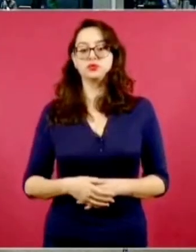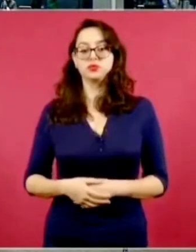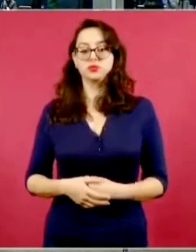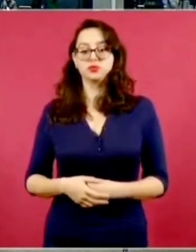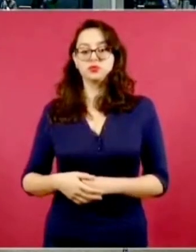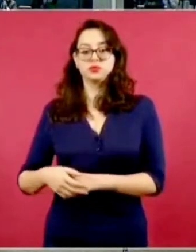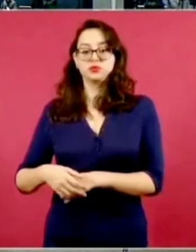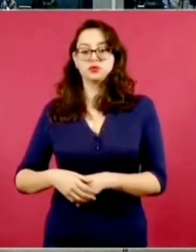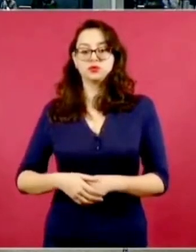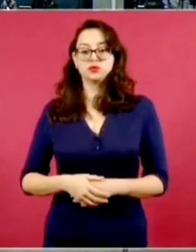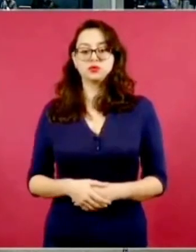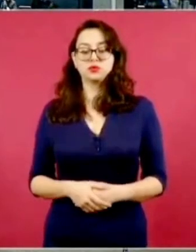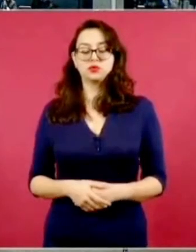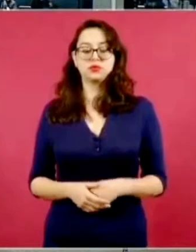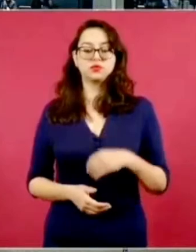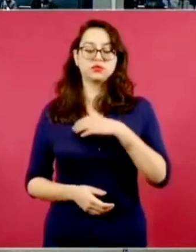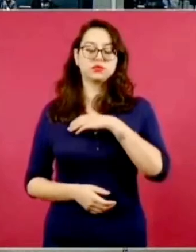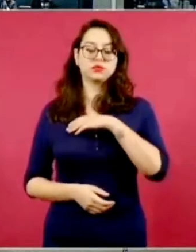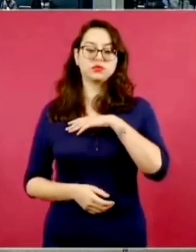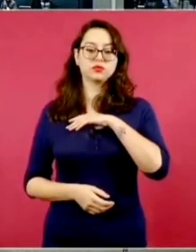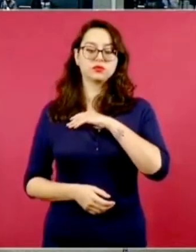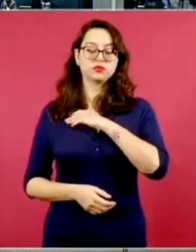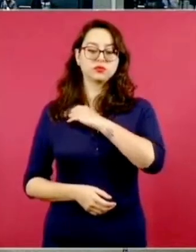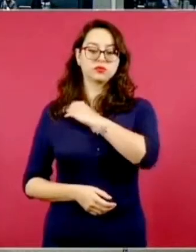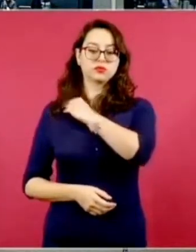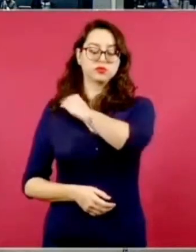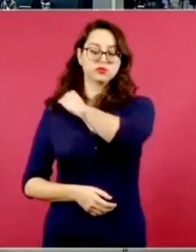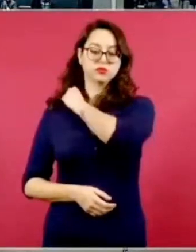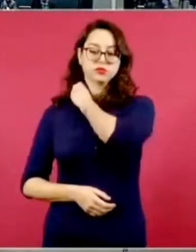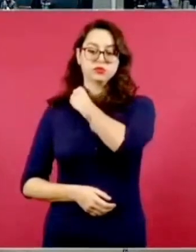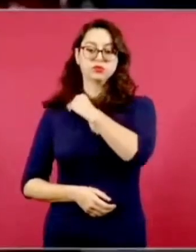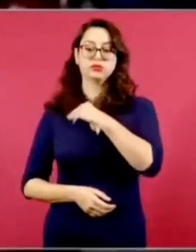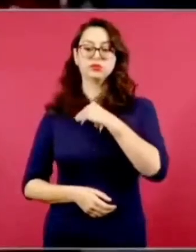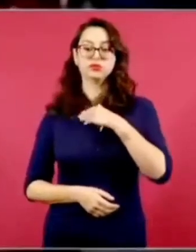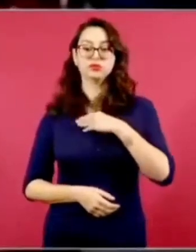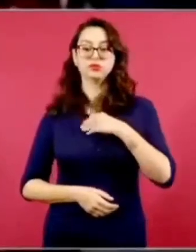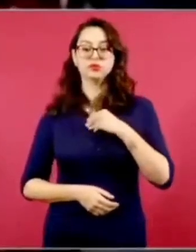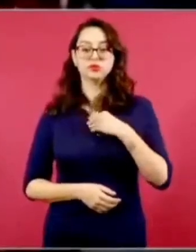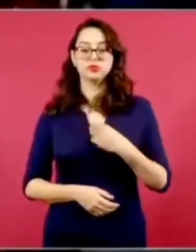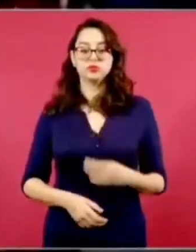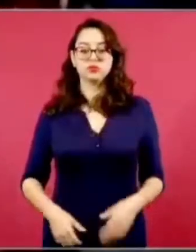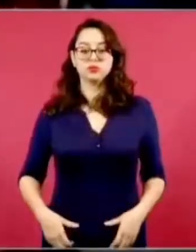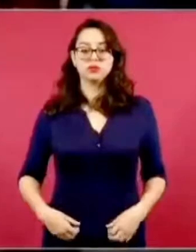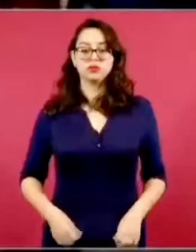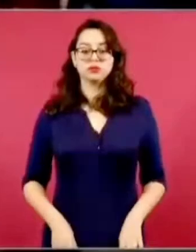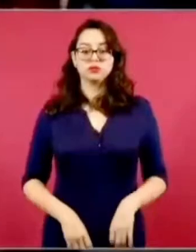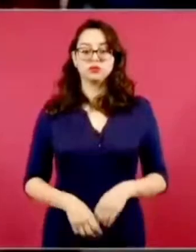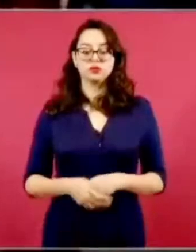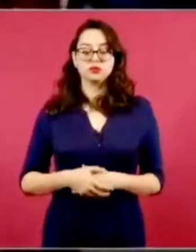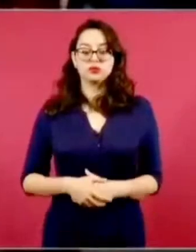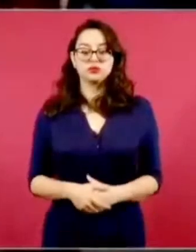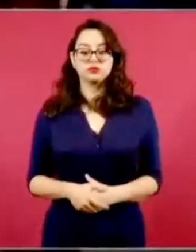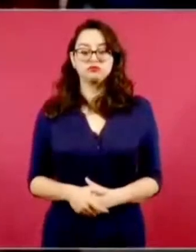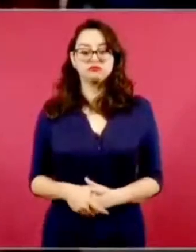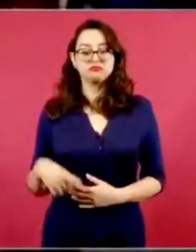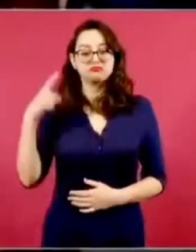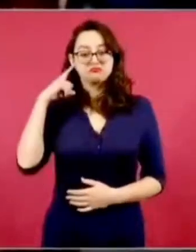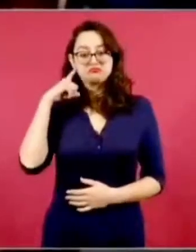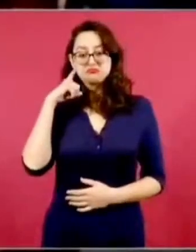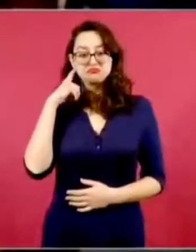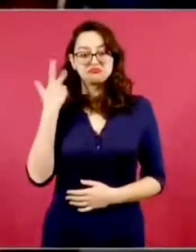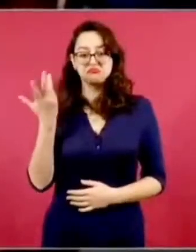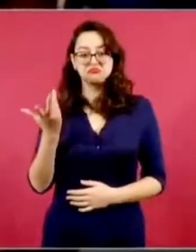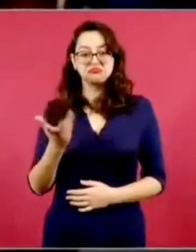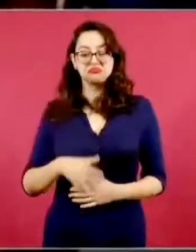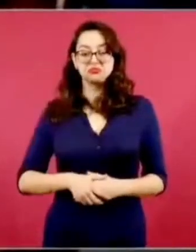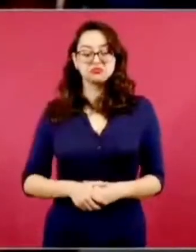apoyada por la UIF. Es un empresario y tengo la grabación donde él está hablando por teléfono para que inviertan. Pero